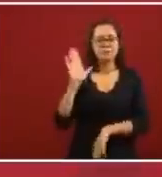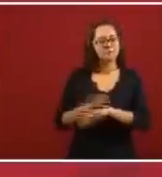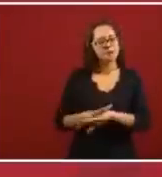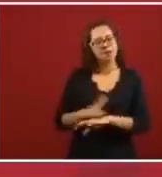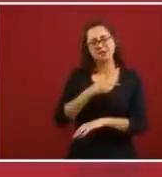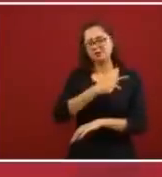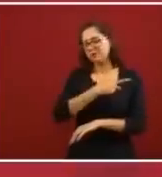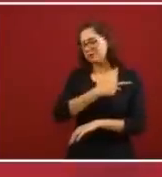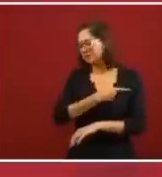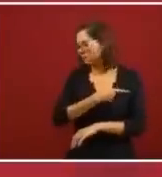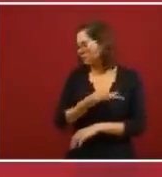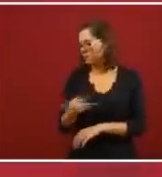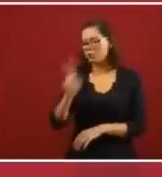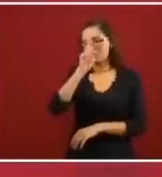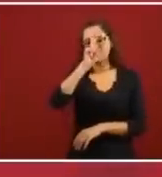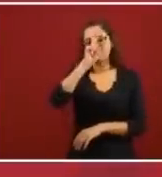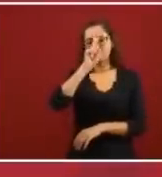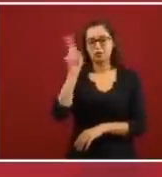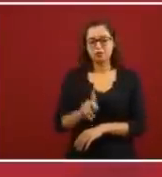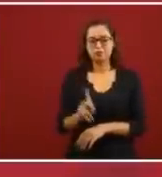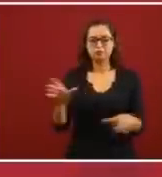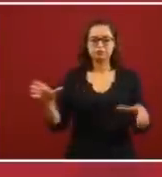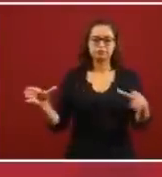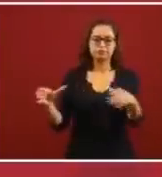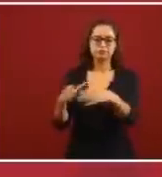pobres son los indígenas.